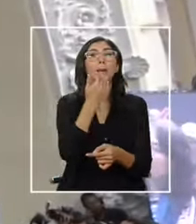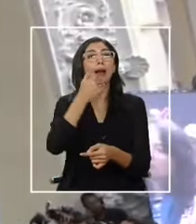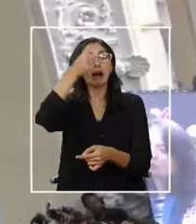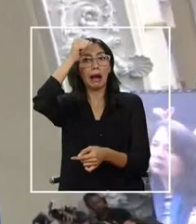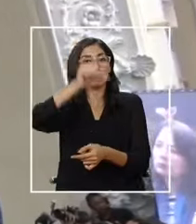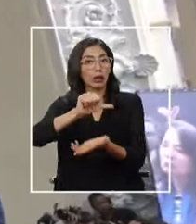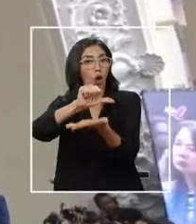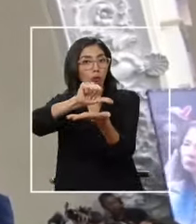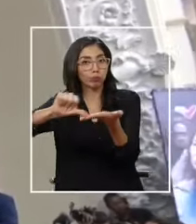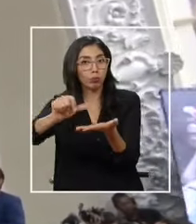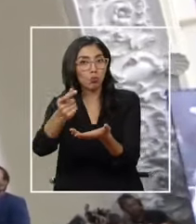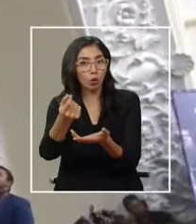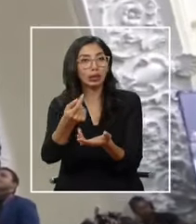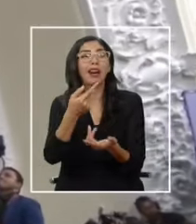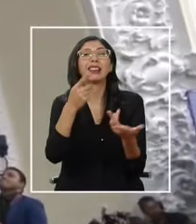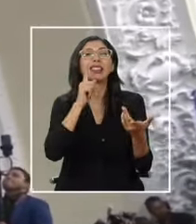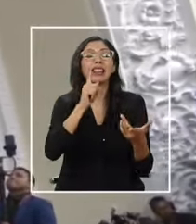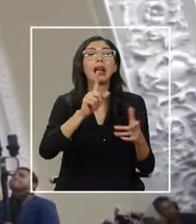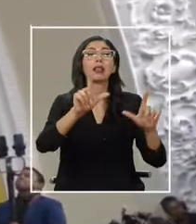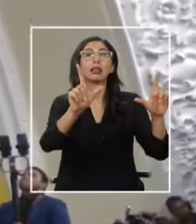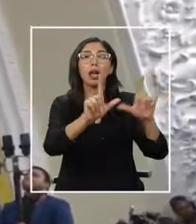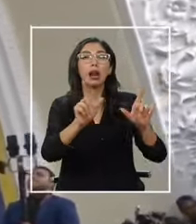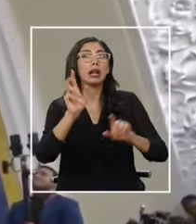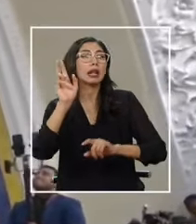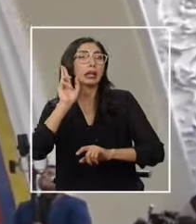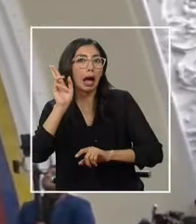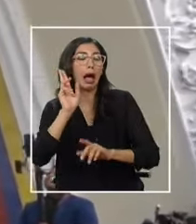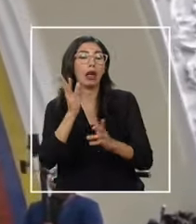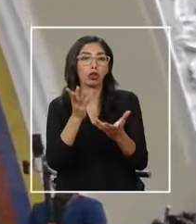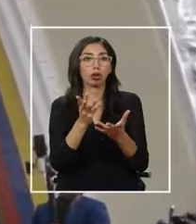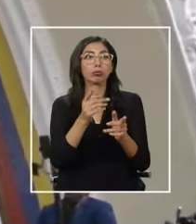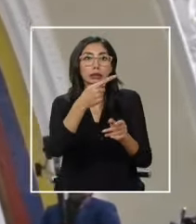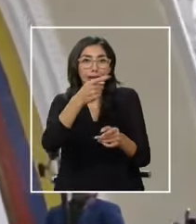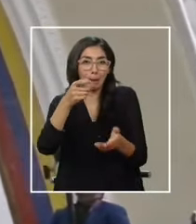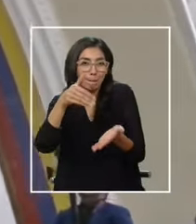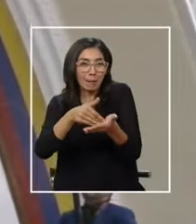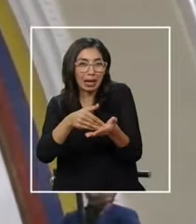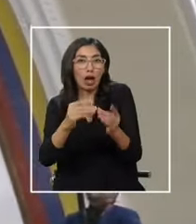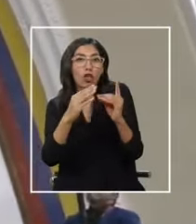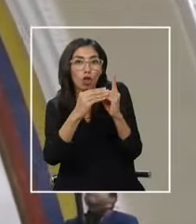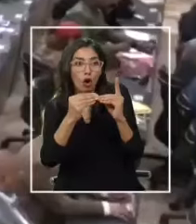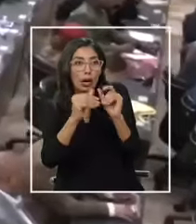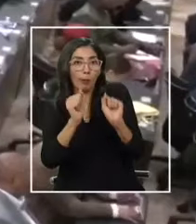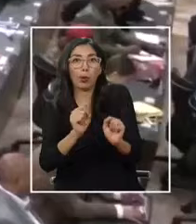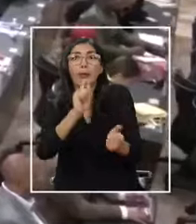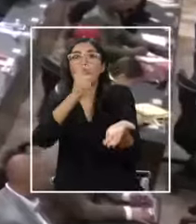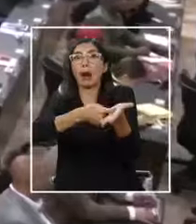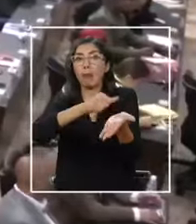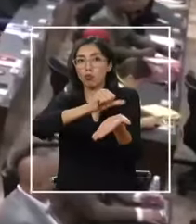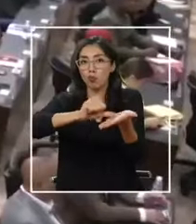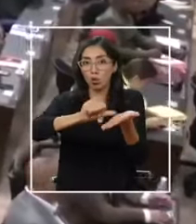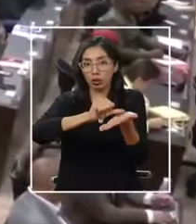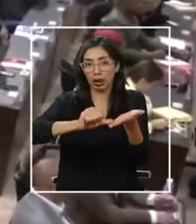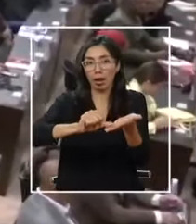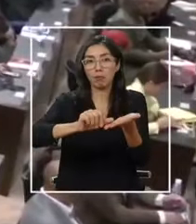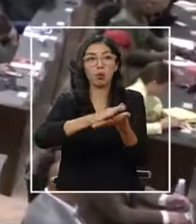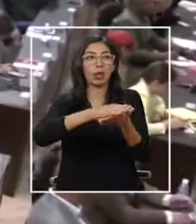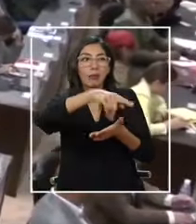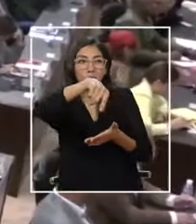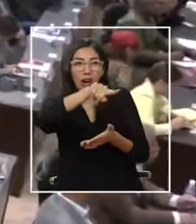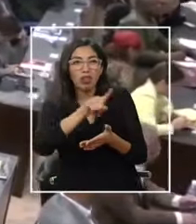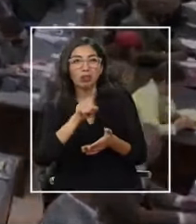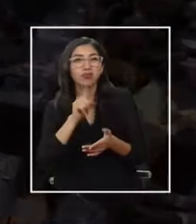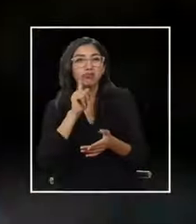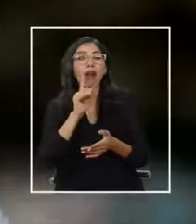económicas para medios de comunicación que pueden llegar hasta los $100,000 en caso que sean asociados al concepto de